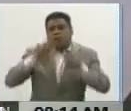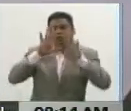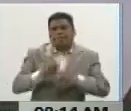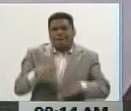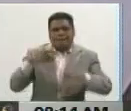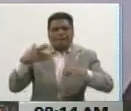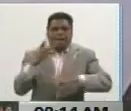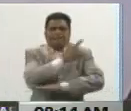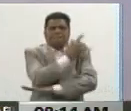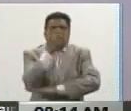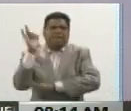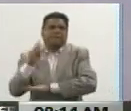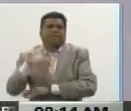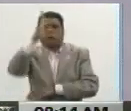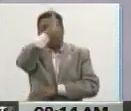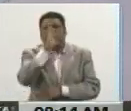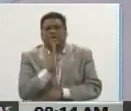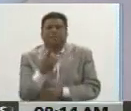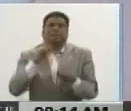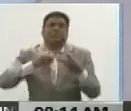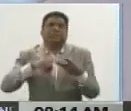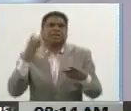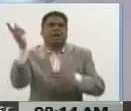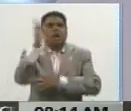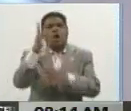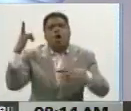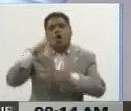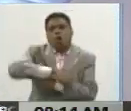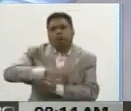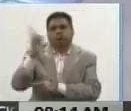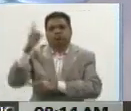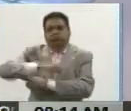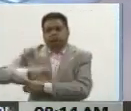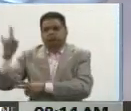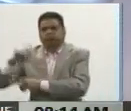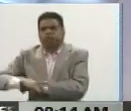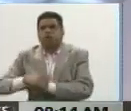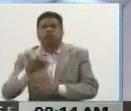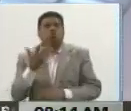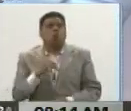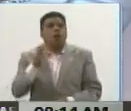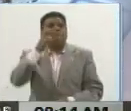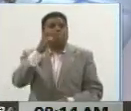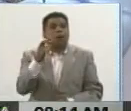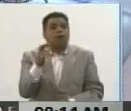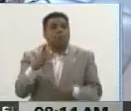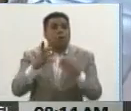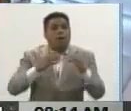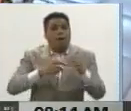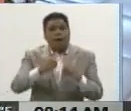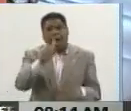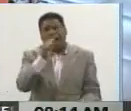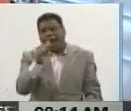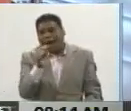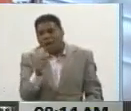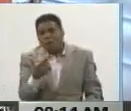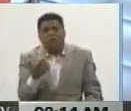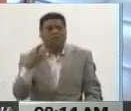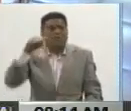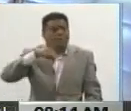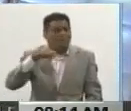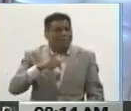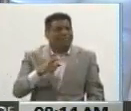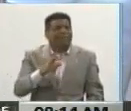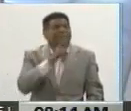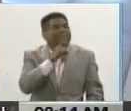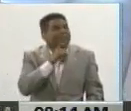deforestación, si en Brasil no lo hace, si en Guyana no tenemos pueblo activo, pues el agua de nuestra patria se va a ver afectado, así como las